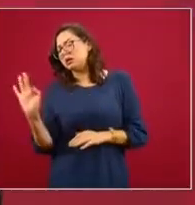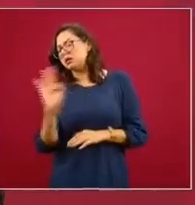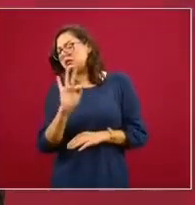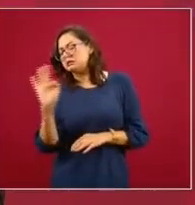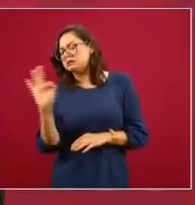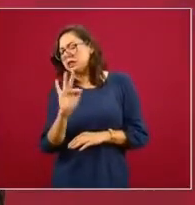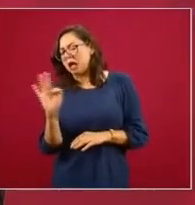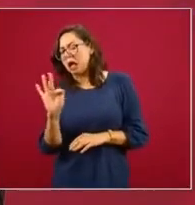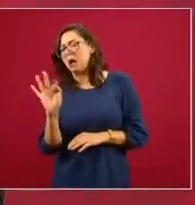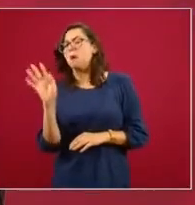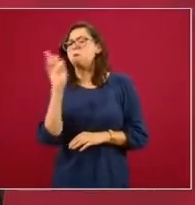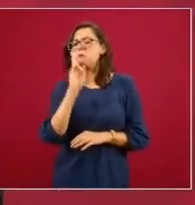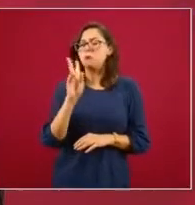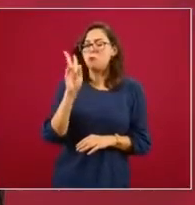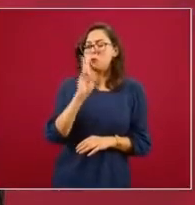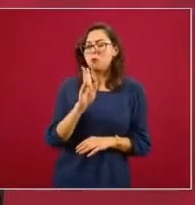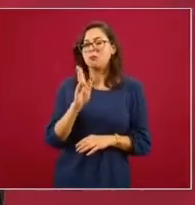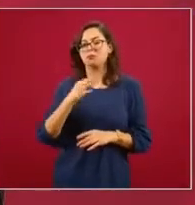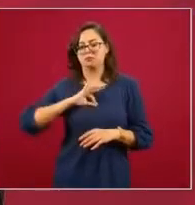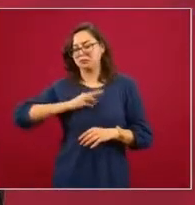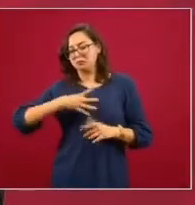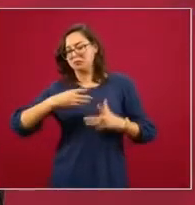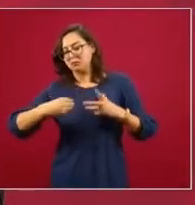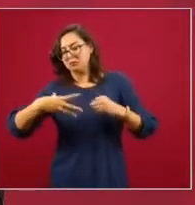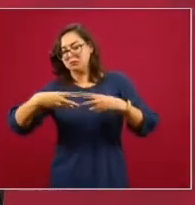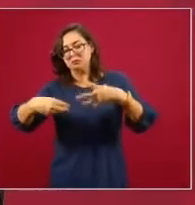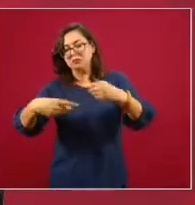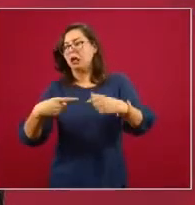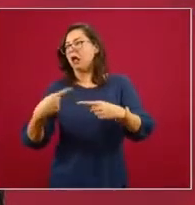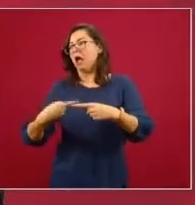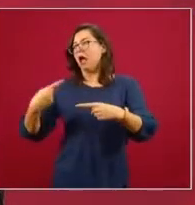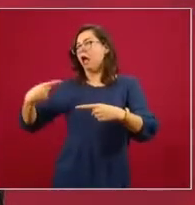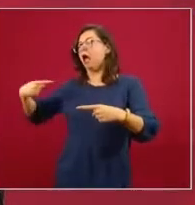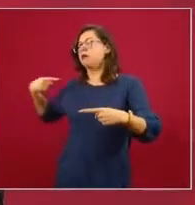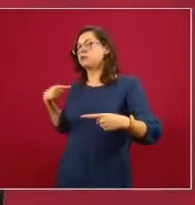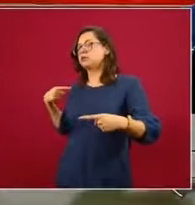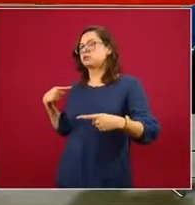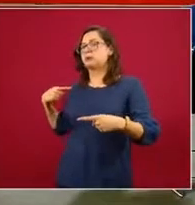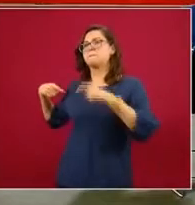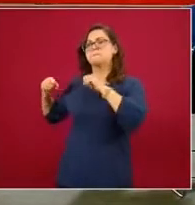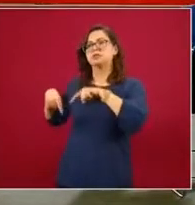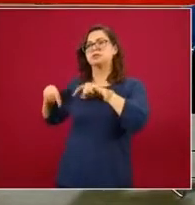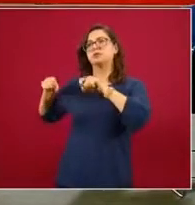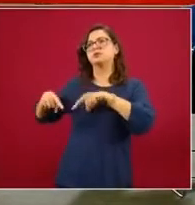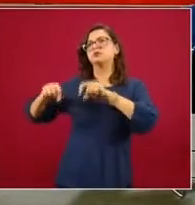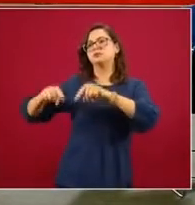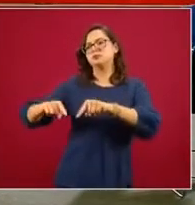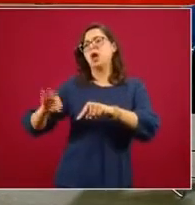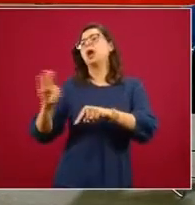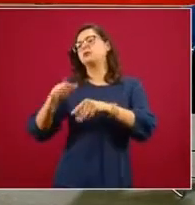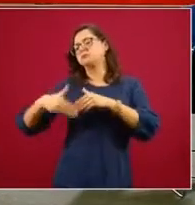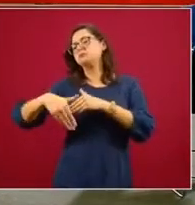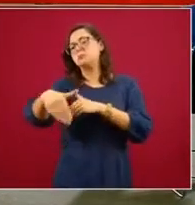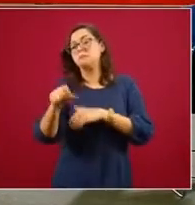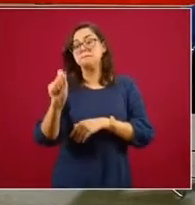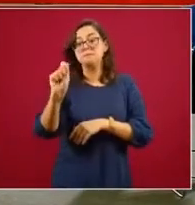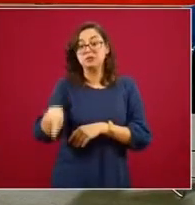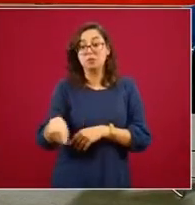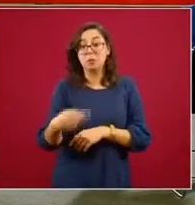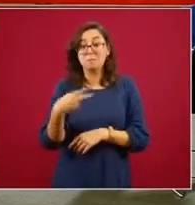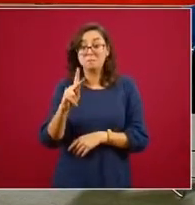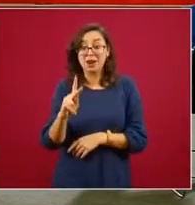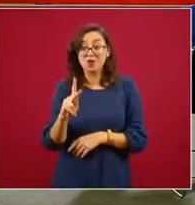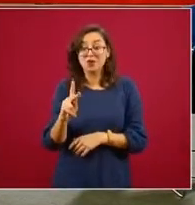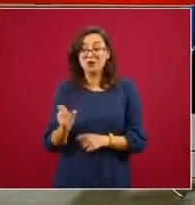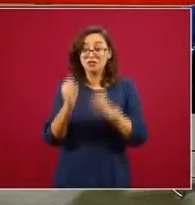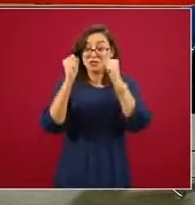enfermedades infecciosas, la teoría de la epidemiología de las enfermedades infecciosas, pero los detalles específicos